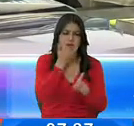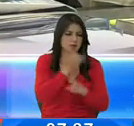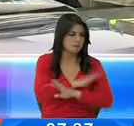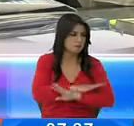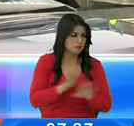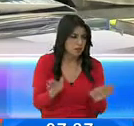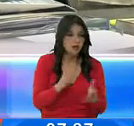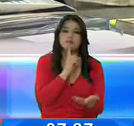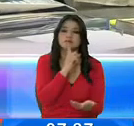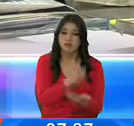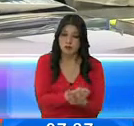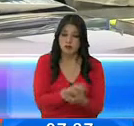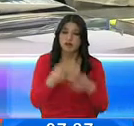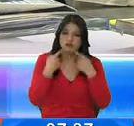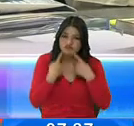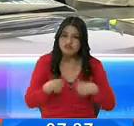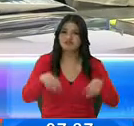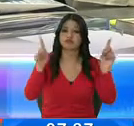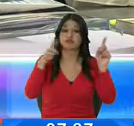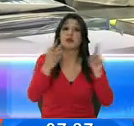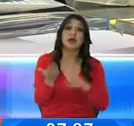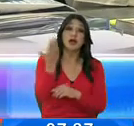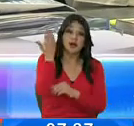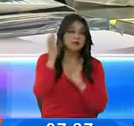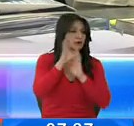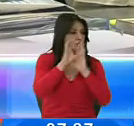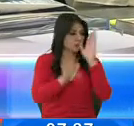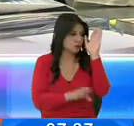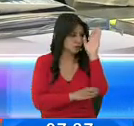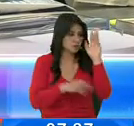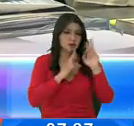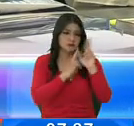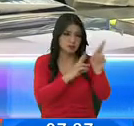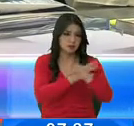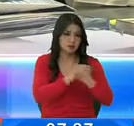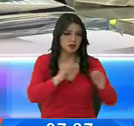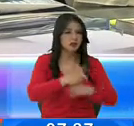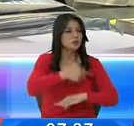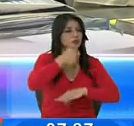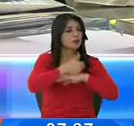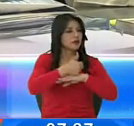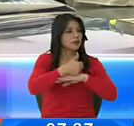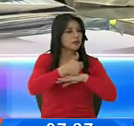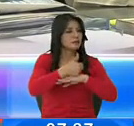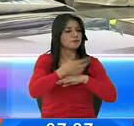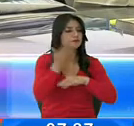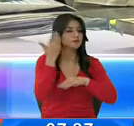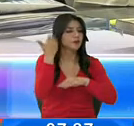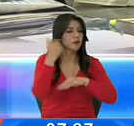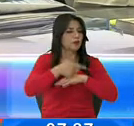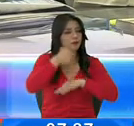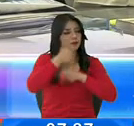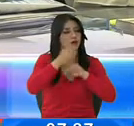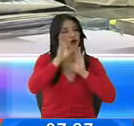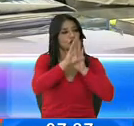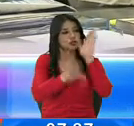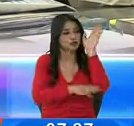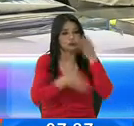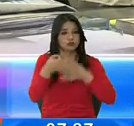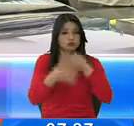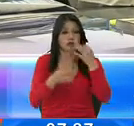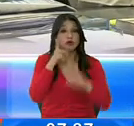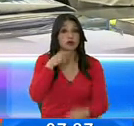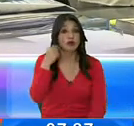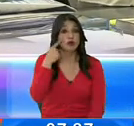perverso porque fue declarado inconstitucional por el tribunal de garantías constitucionales así llamado en aquel entonces corre a los